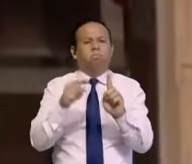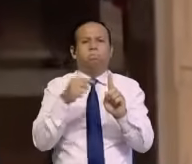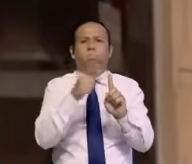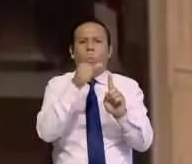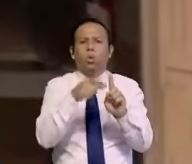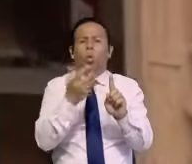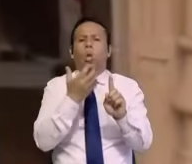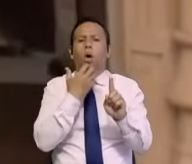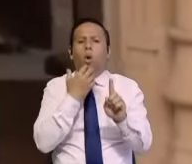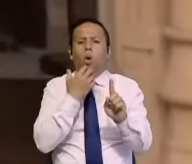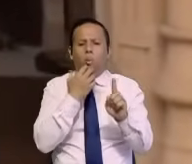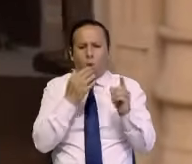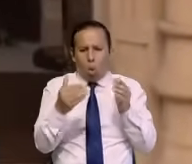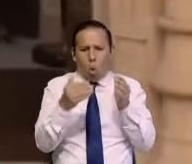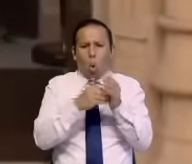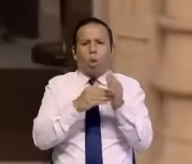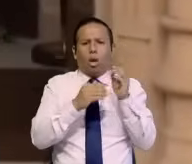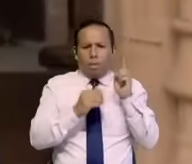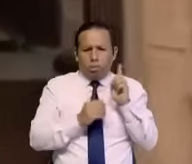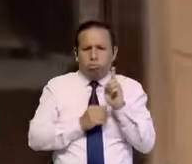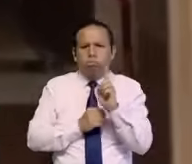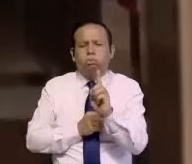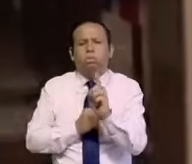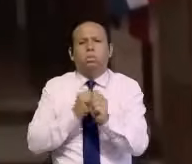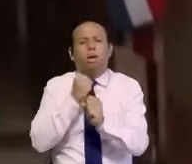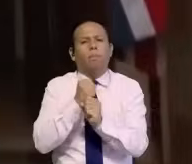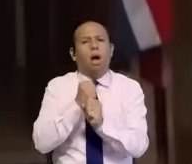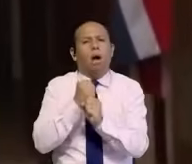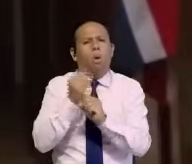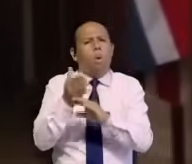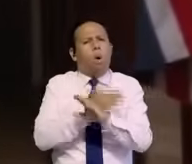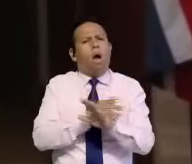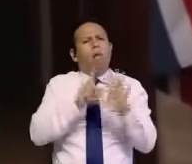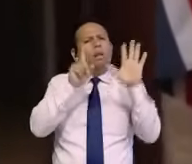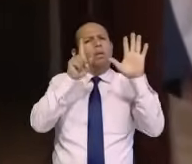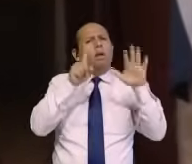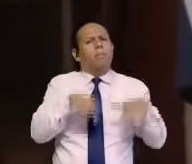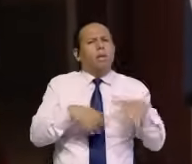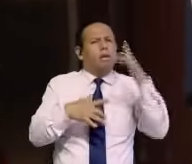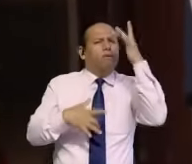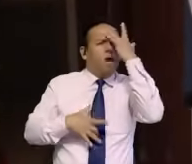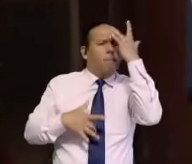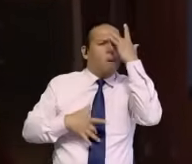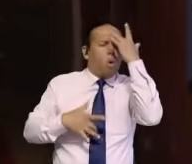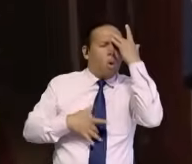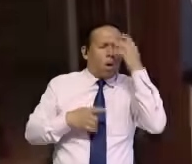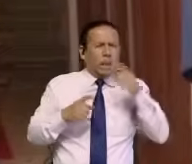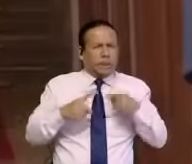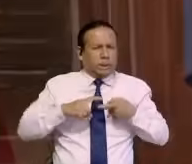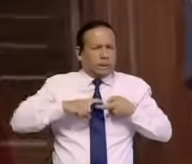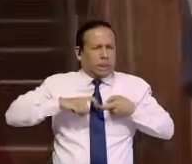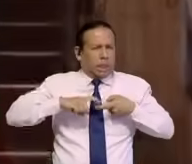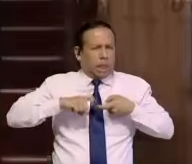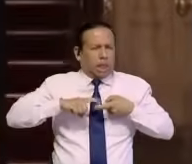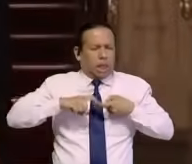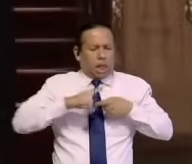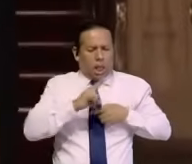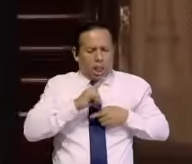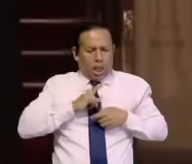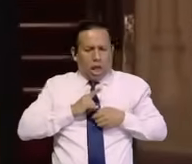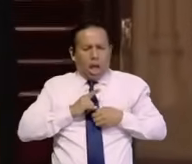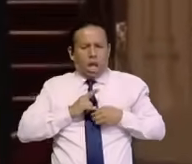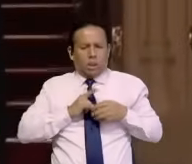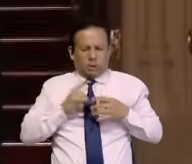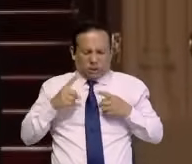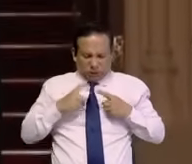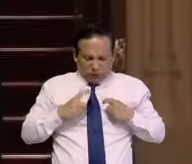conservador regresó a trabajar 6 meses después de una sepsis que lo puso en coma y provocó la amputación de sus manos